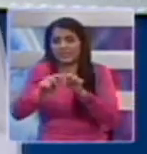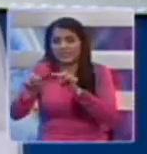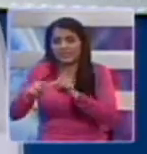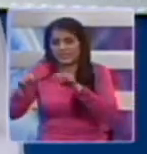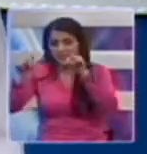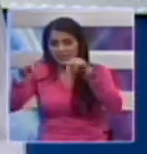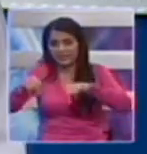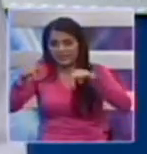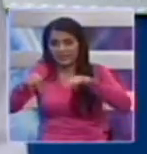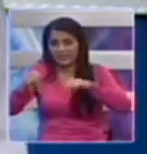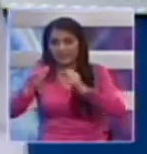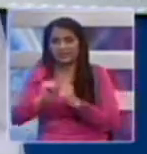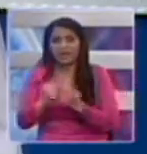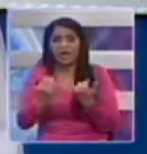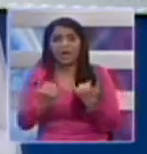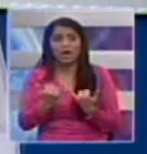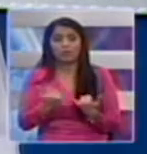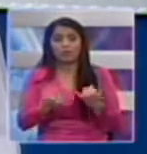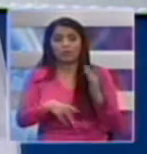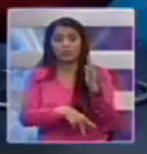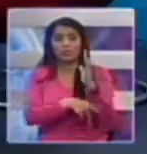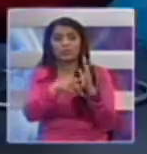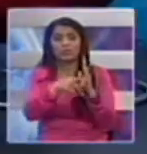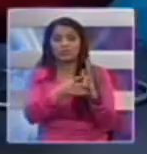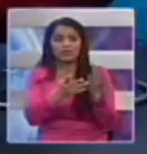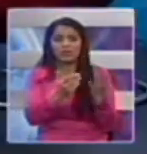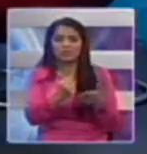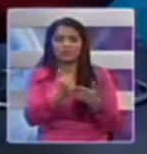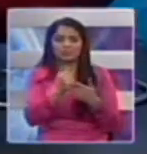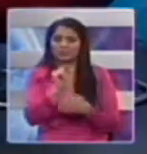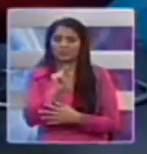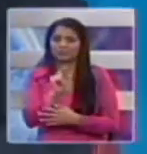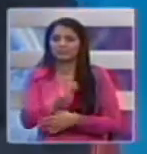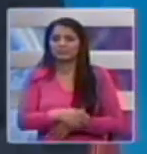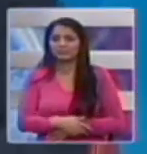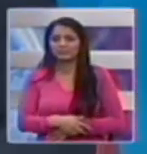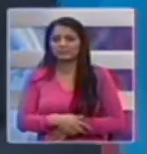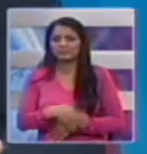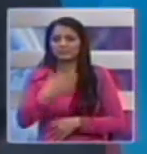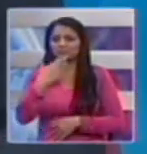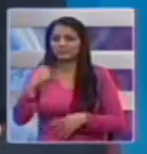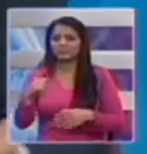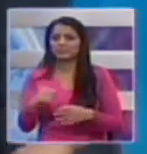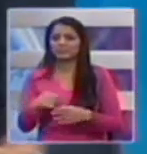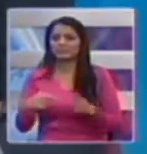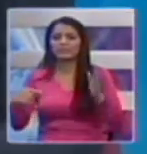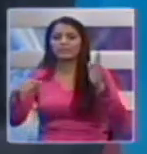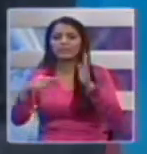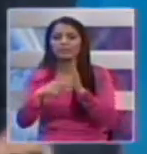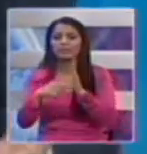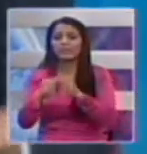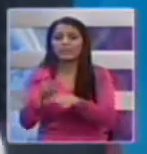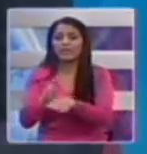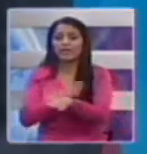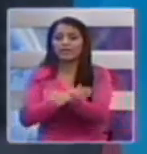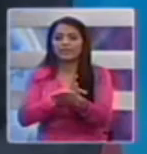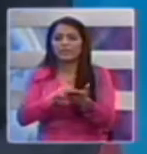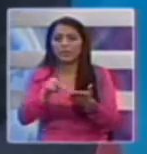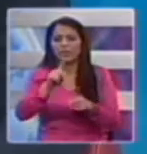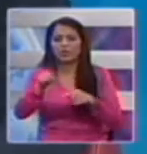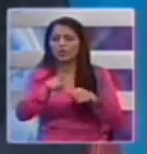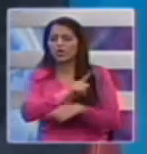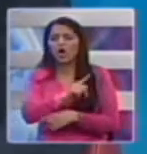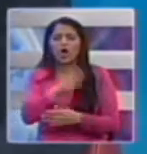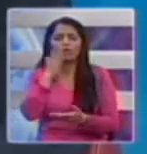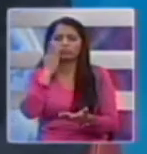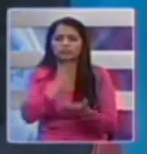agropecuario que el mismo petróleo, que es un bien no permanente. El anticipo al impuesto a la renta es otro de los que también se cuestiona y hay muchos sectores que dicen que hay